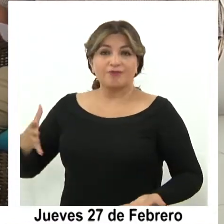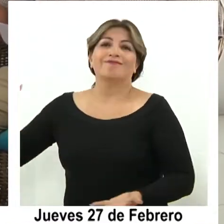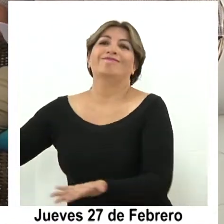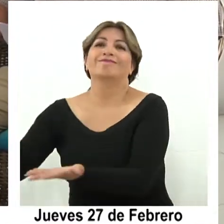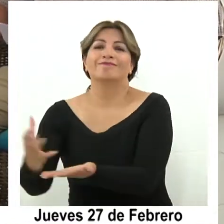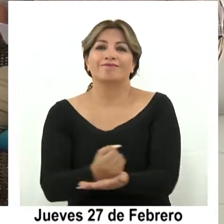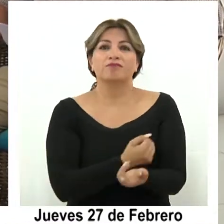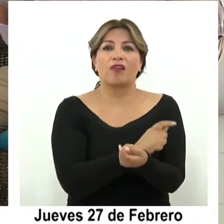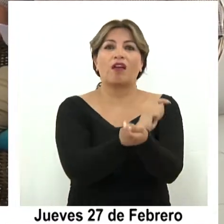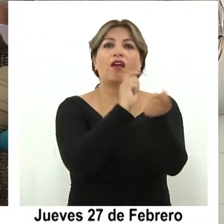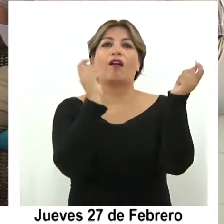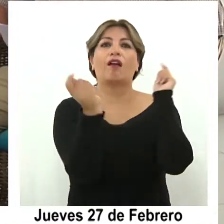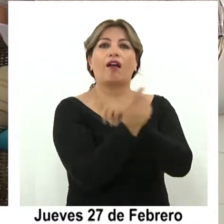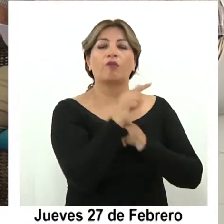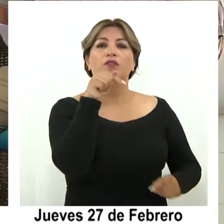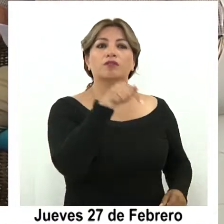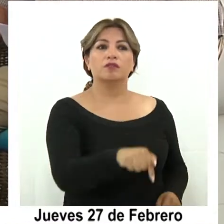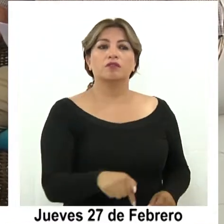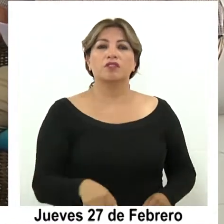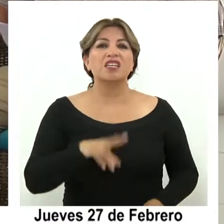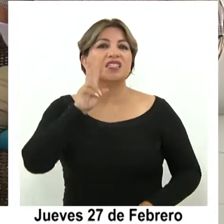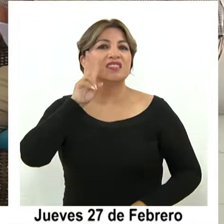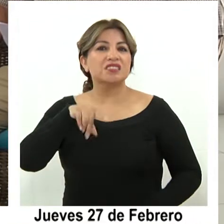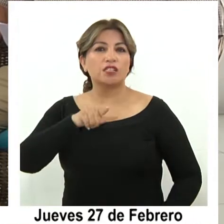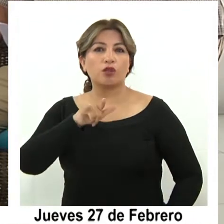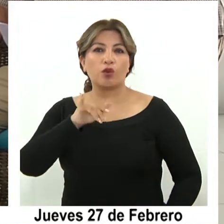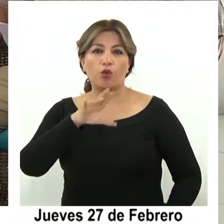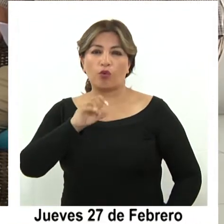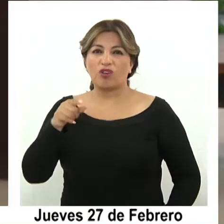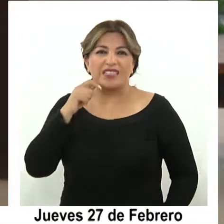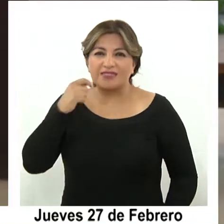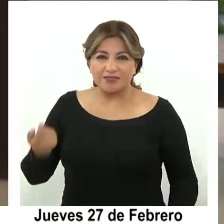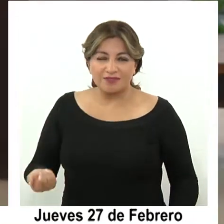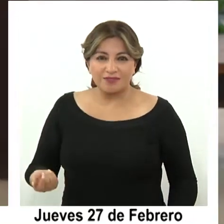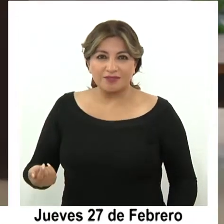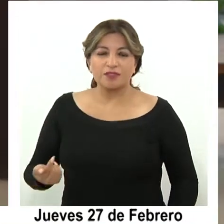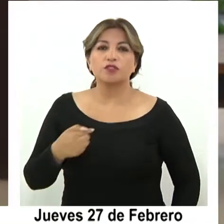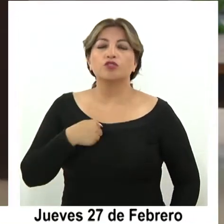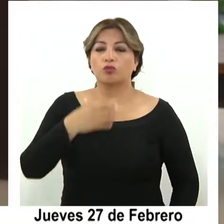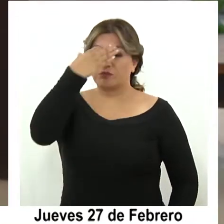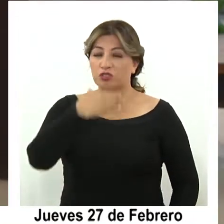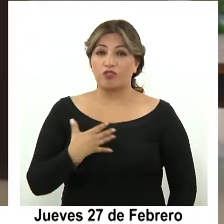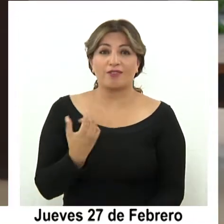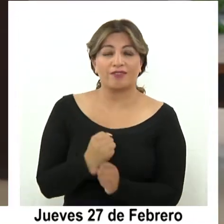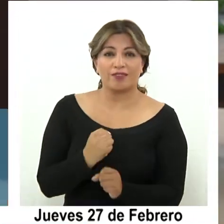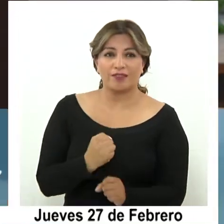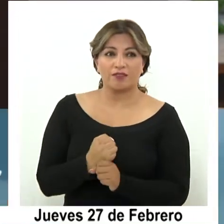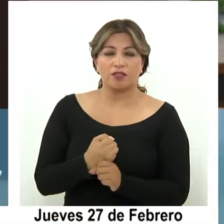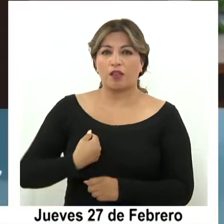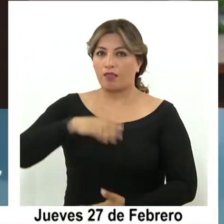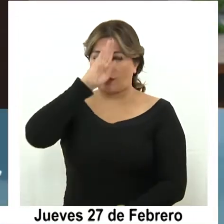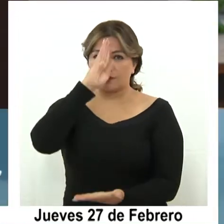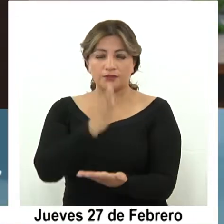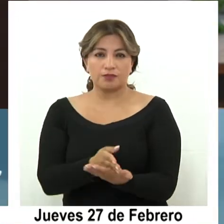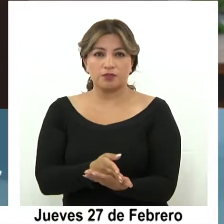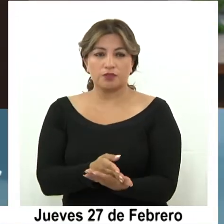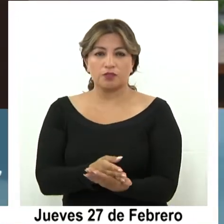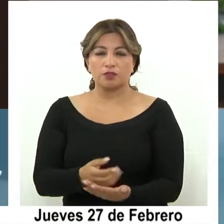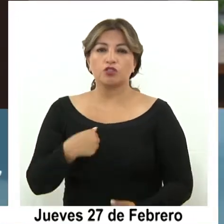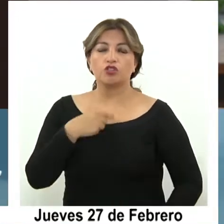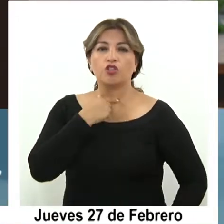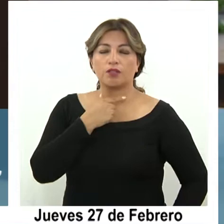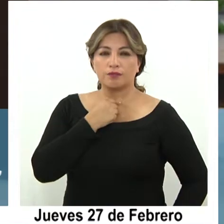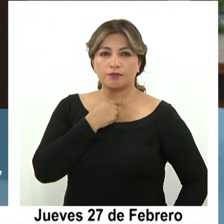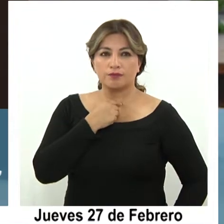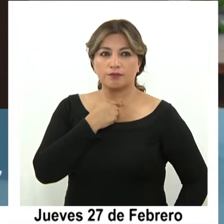que tengo a otra administradora que sea sin fines de lucro. Esto quiere decir que yo como trabajador voy a decidir si